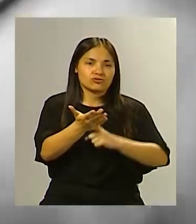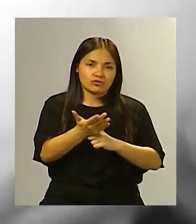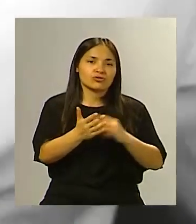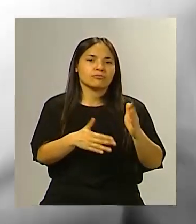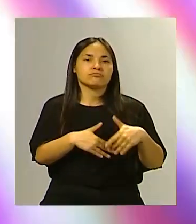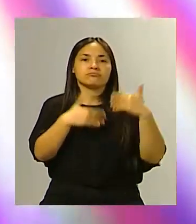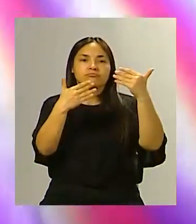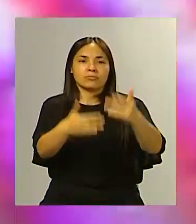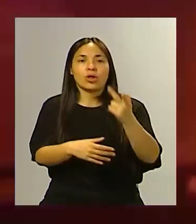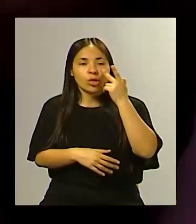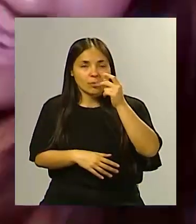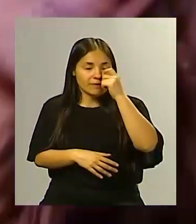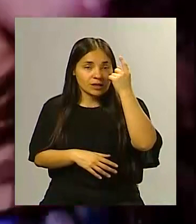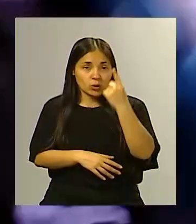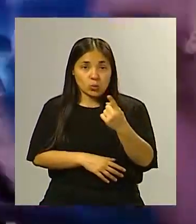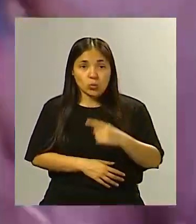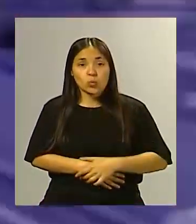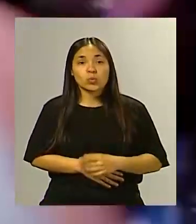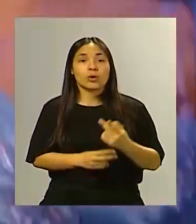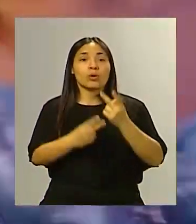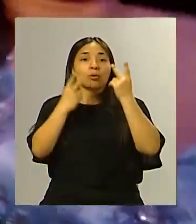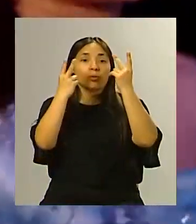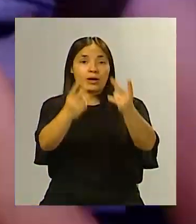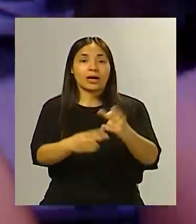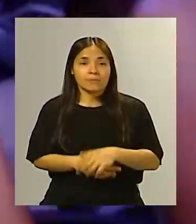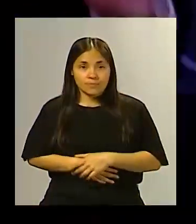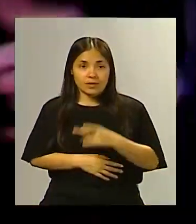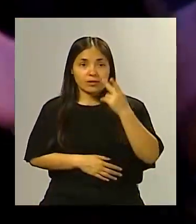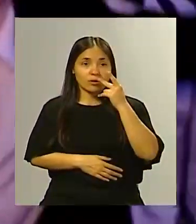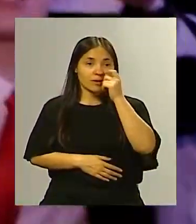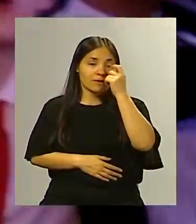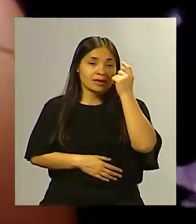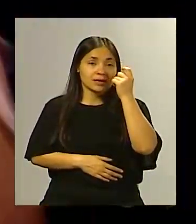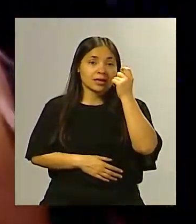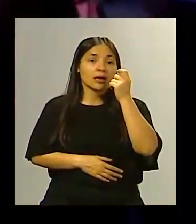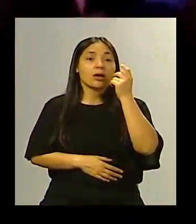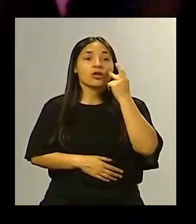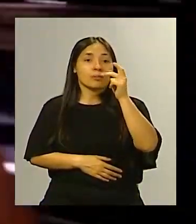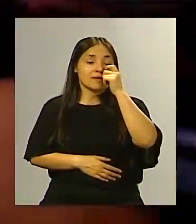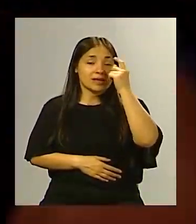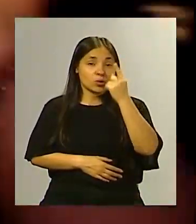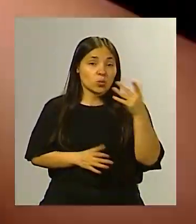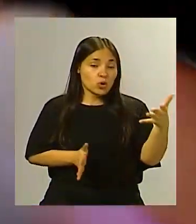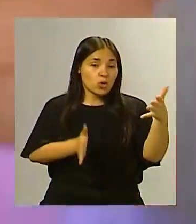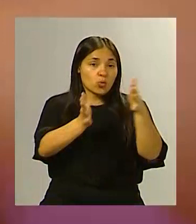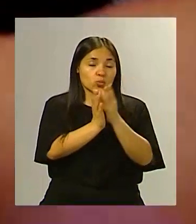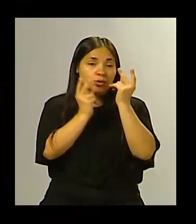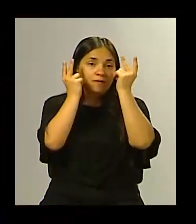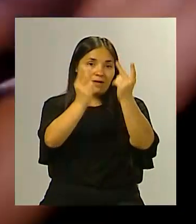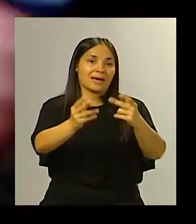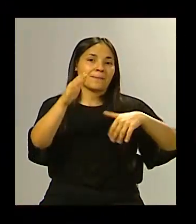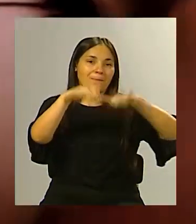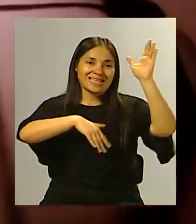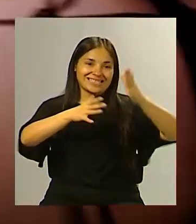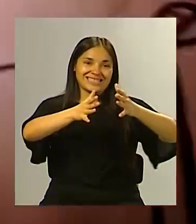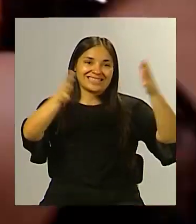promo 21, o sea, los promo 2020 viajaron con los promo 21, todos en conjunto. Eso fue la gran mayoría.